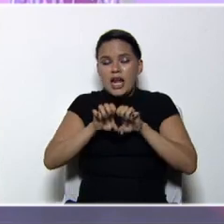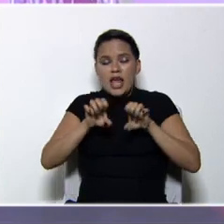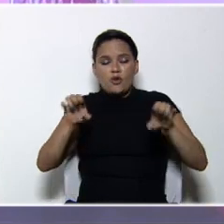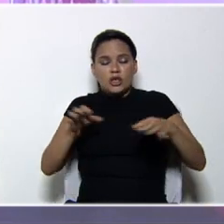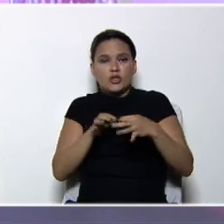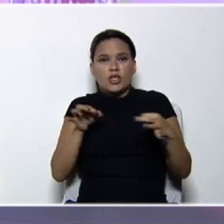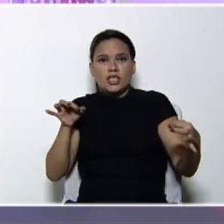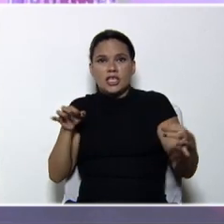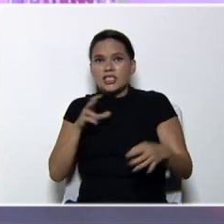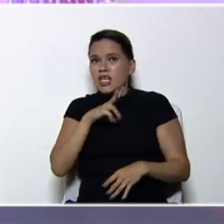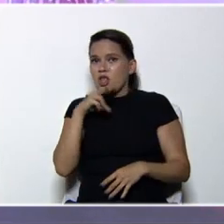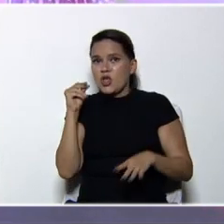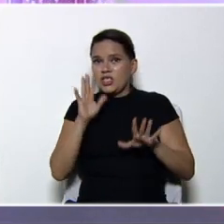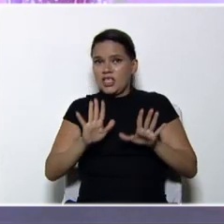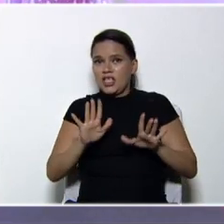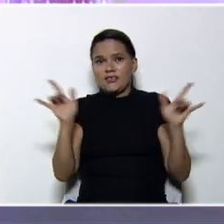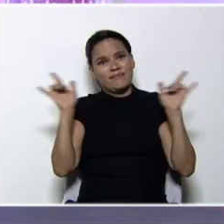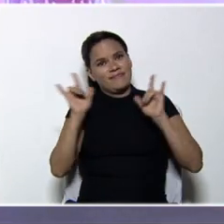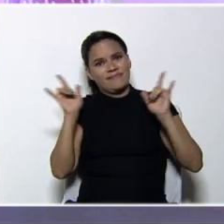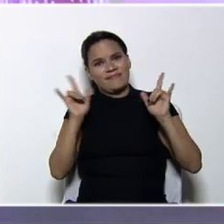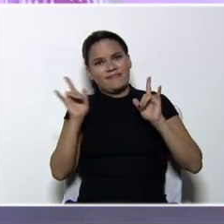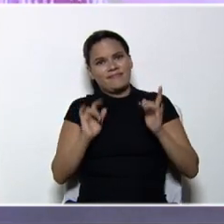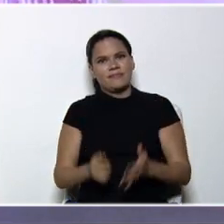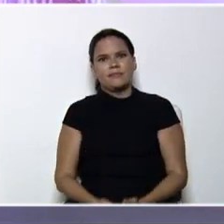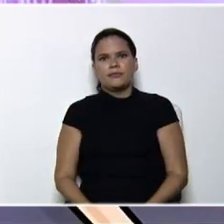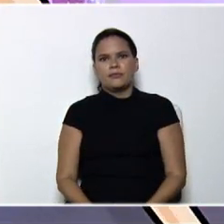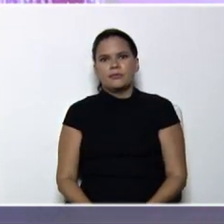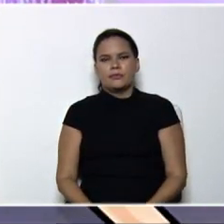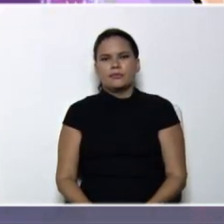educación a distancia no se detiene. Hasta la próxima.